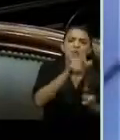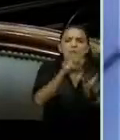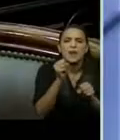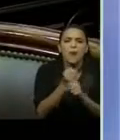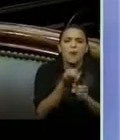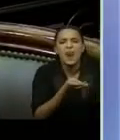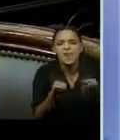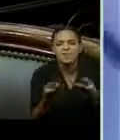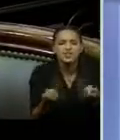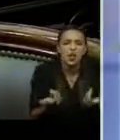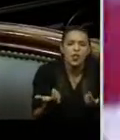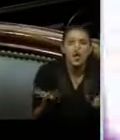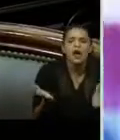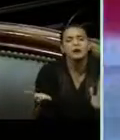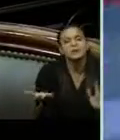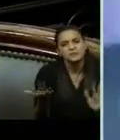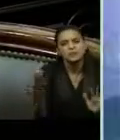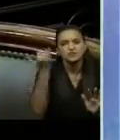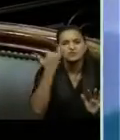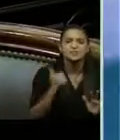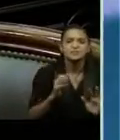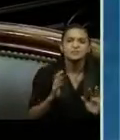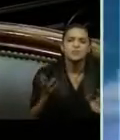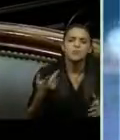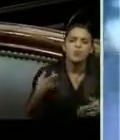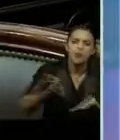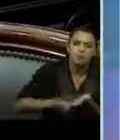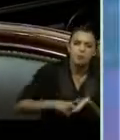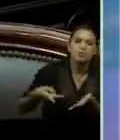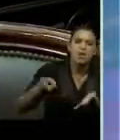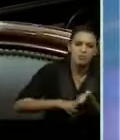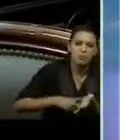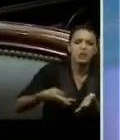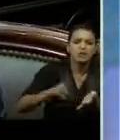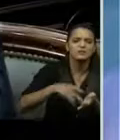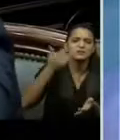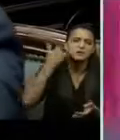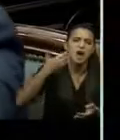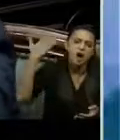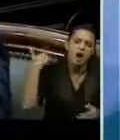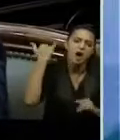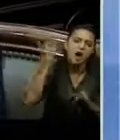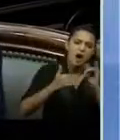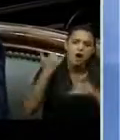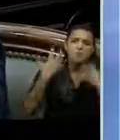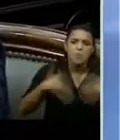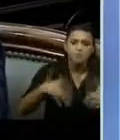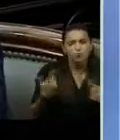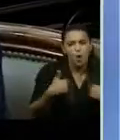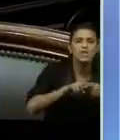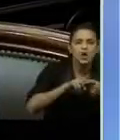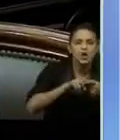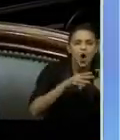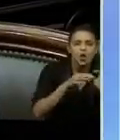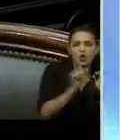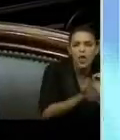a ellos trabajadores viñateros. ¿Por qué no pudimos sacar un ahora? Bien. Francisco, bien, muchas gracias entonces por la comunicación y vamos